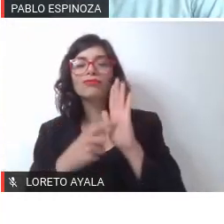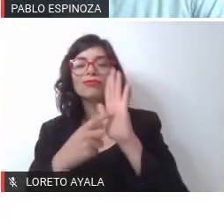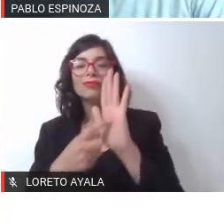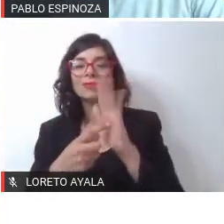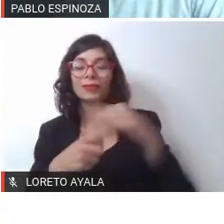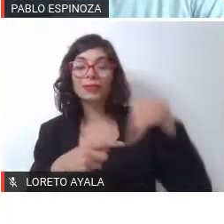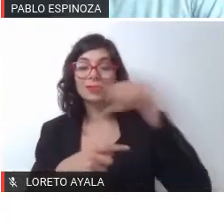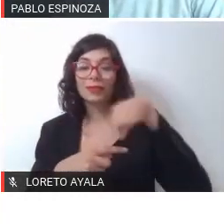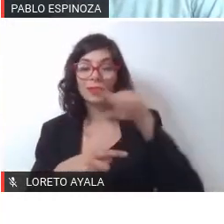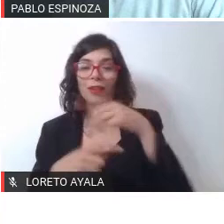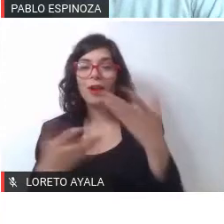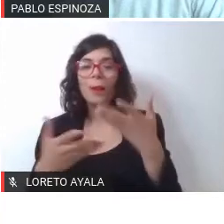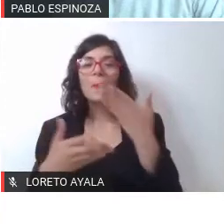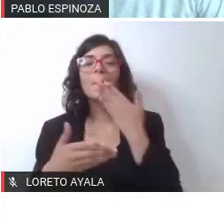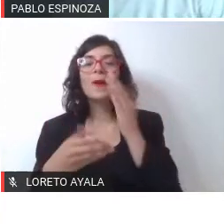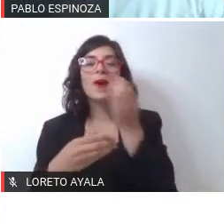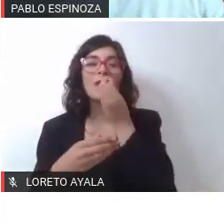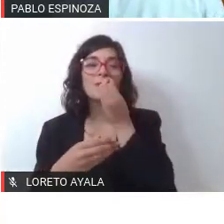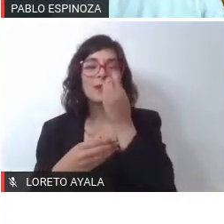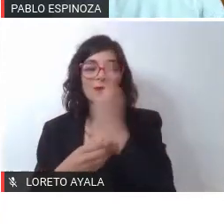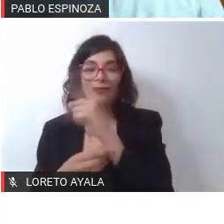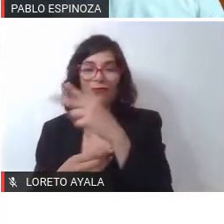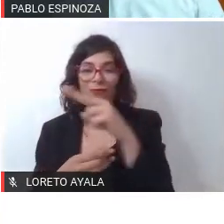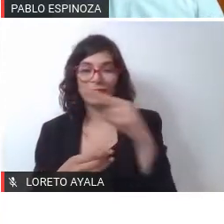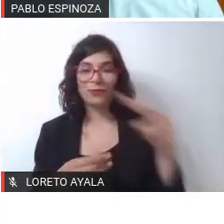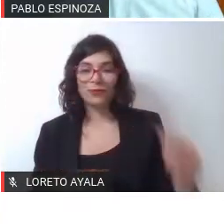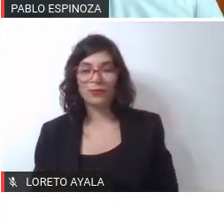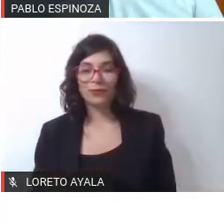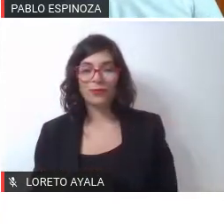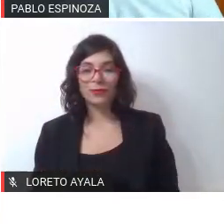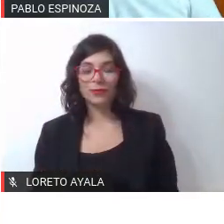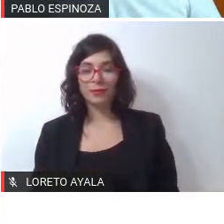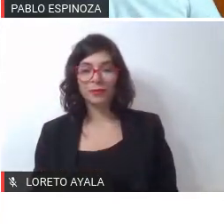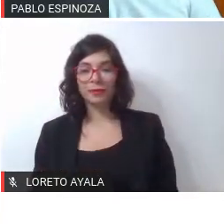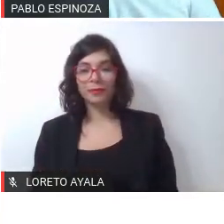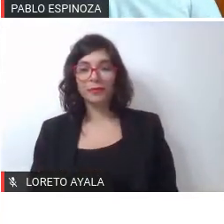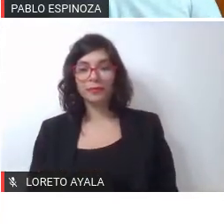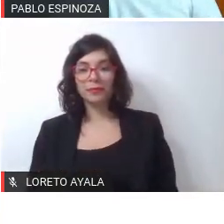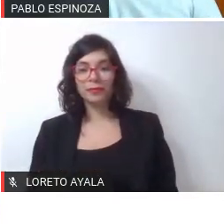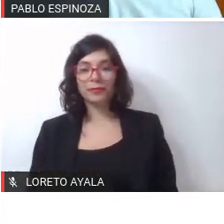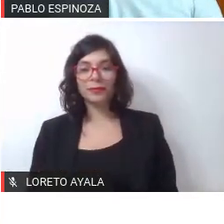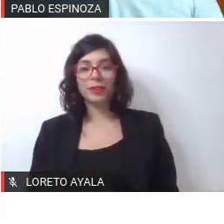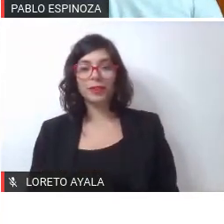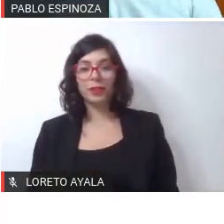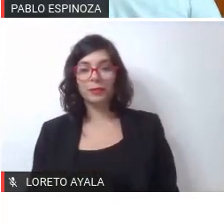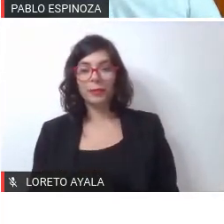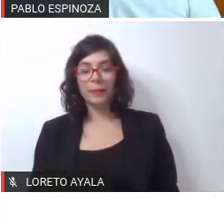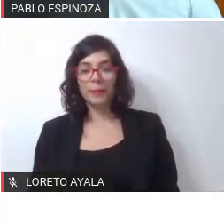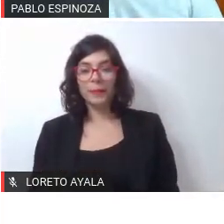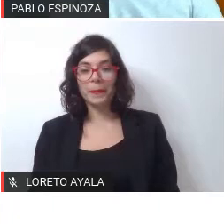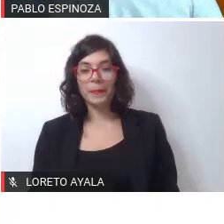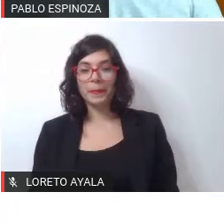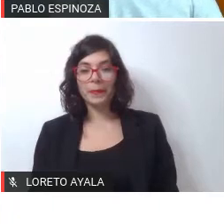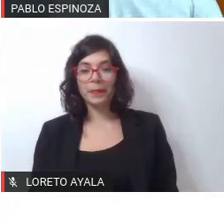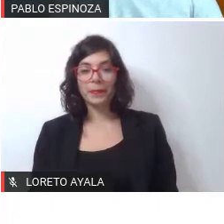el estado nutricional. Perfecto. Que, hoy día te toca la etapa más